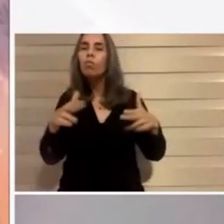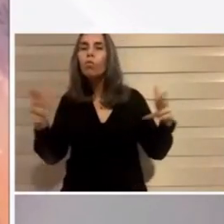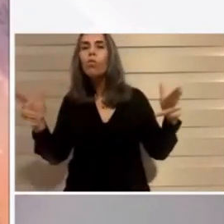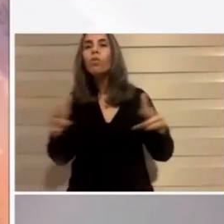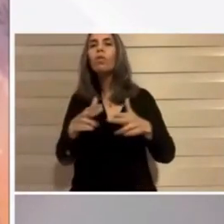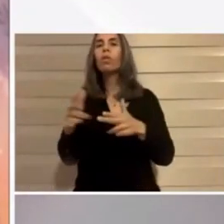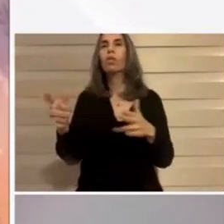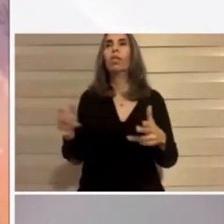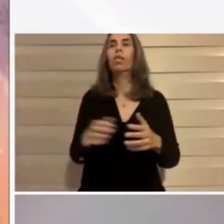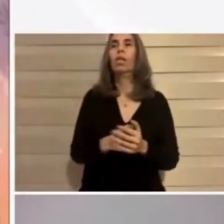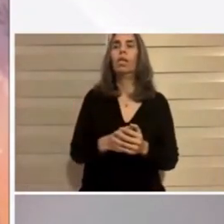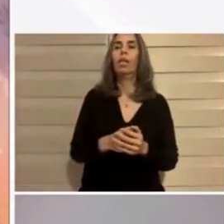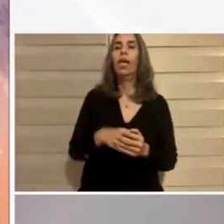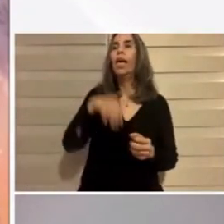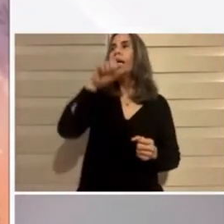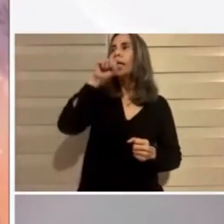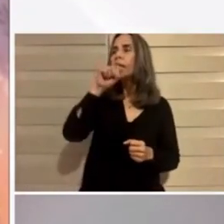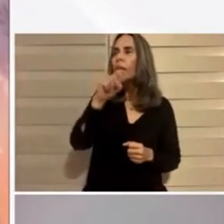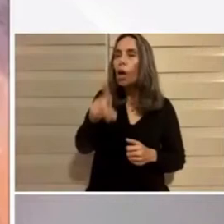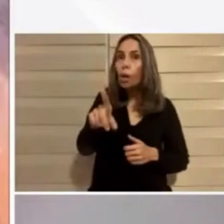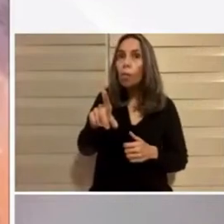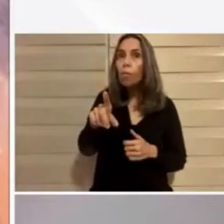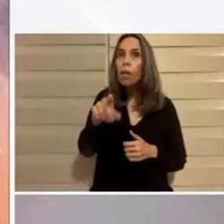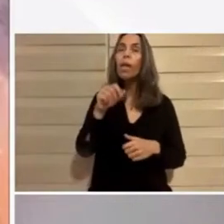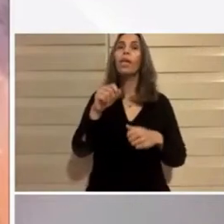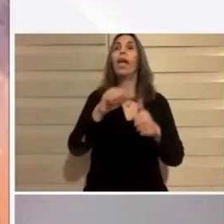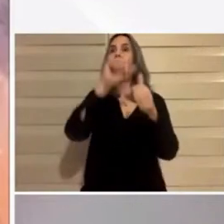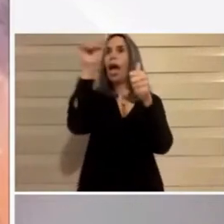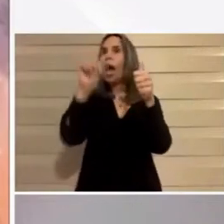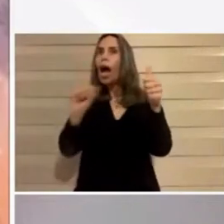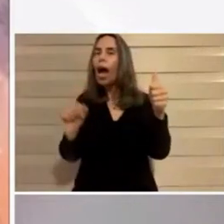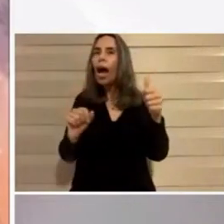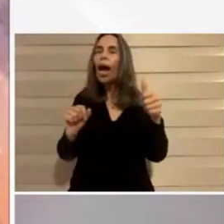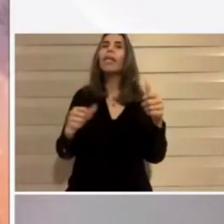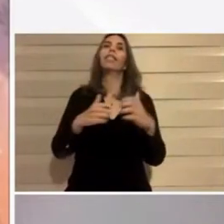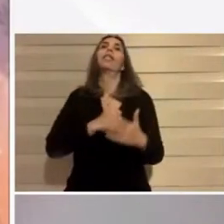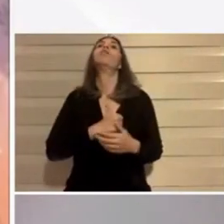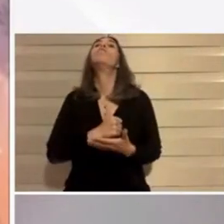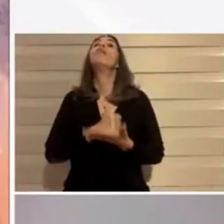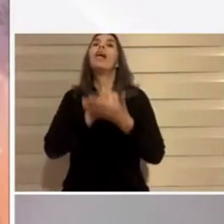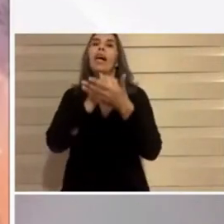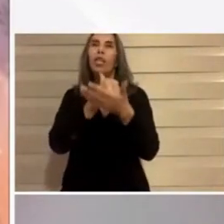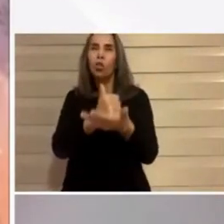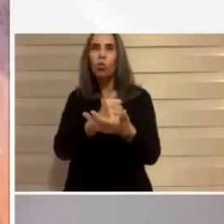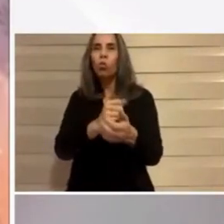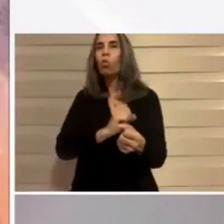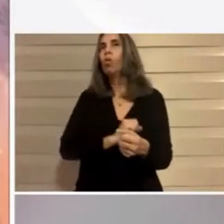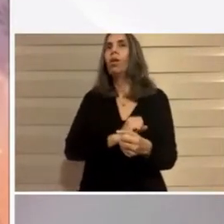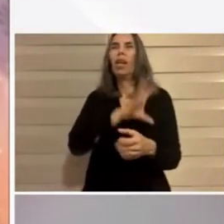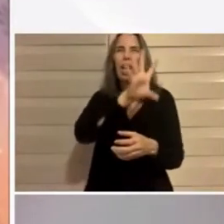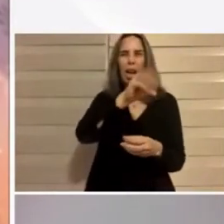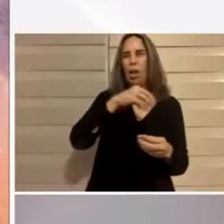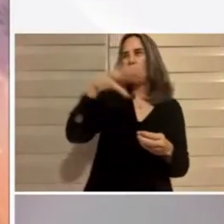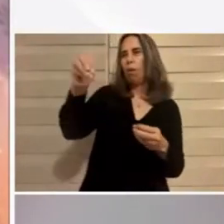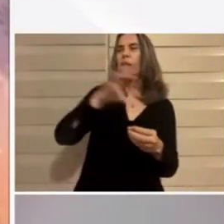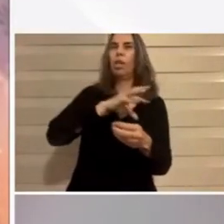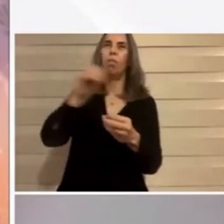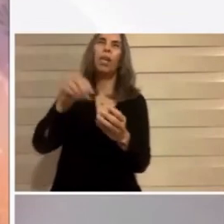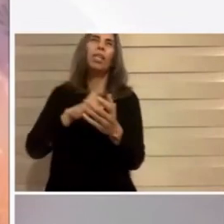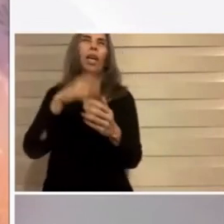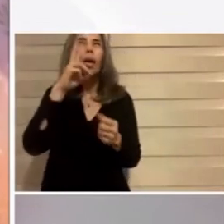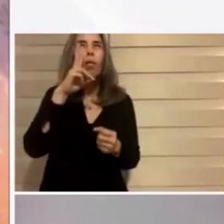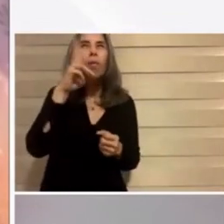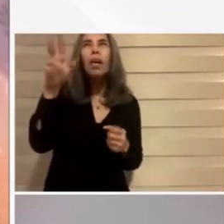enfrentar momentos difíciles como esta pandemia en el que nos encontramos. Entonces, a tu punto de lo que te